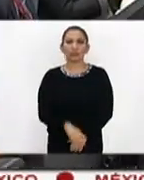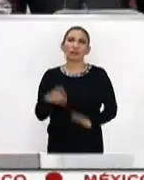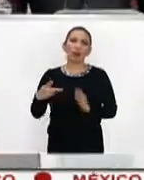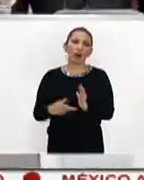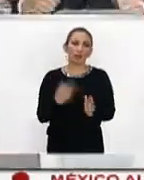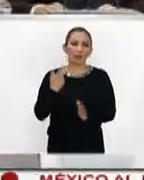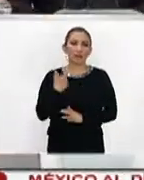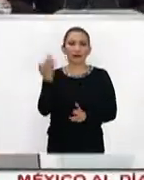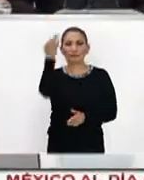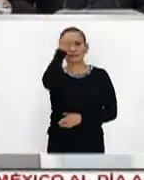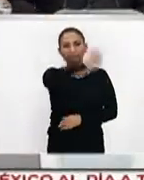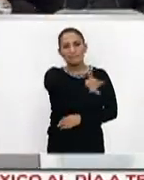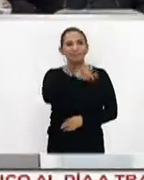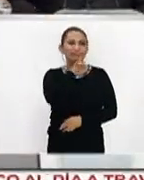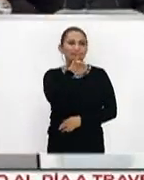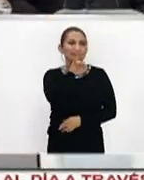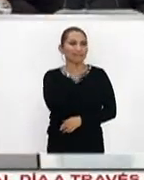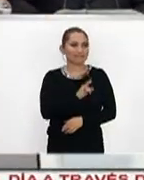vez fake news.